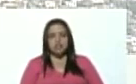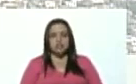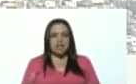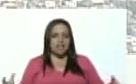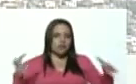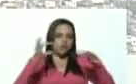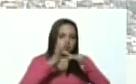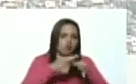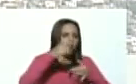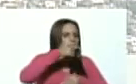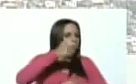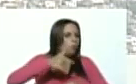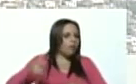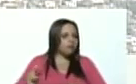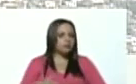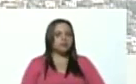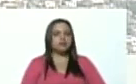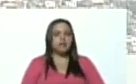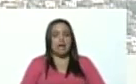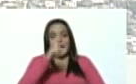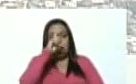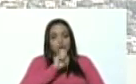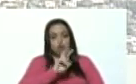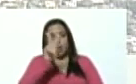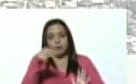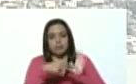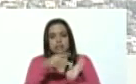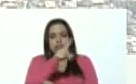poder popular. Nosotros en el año